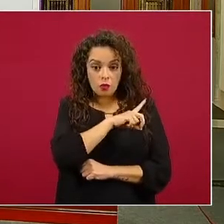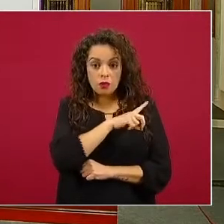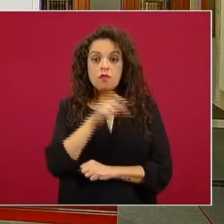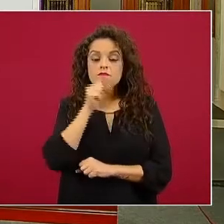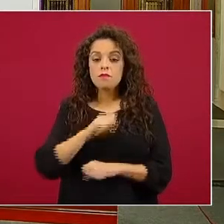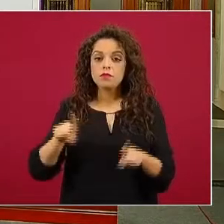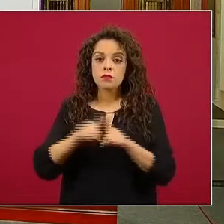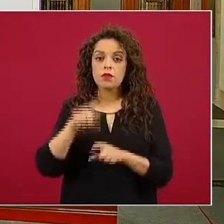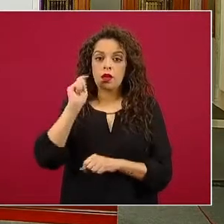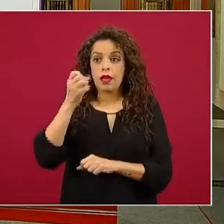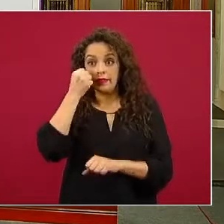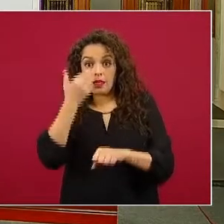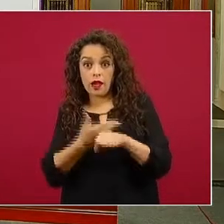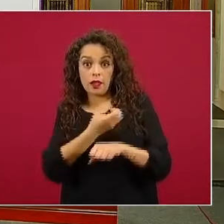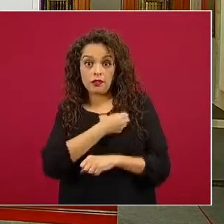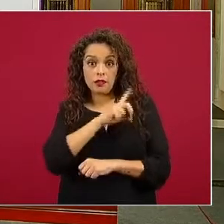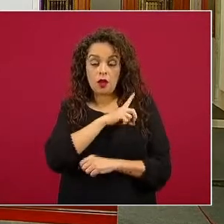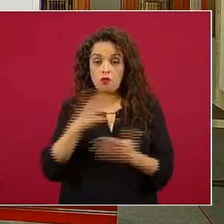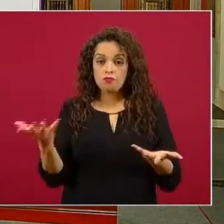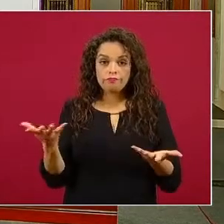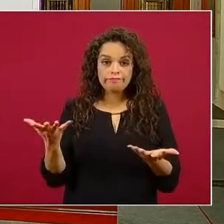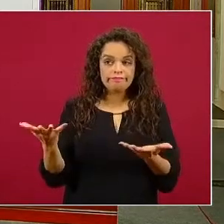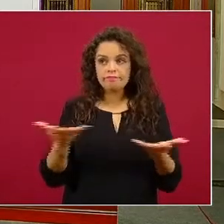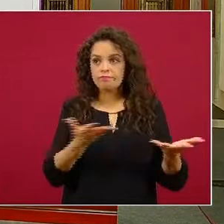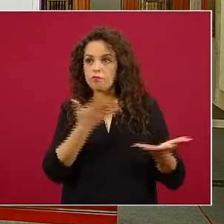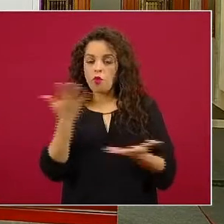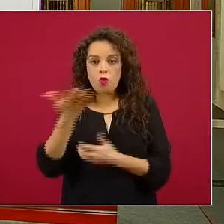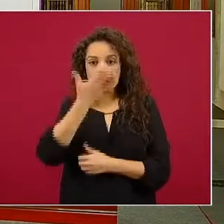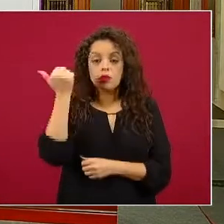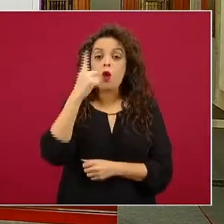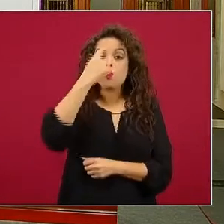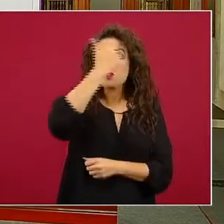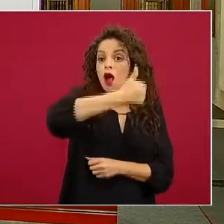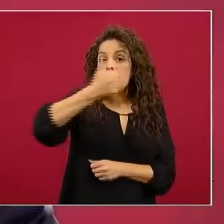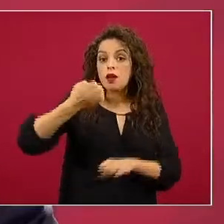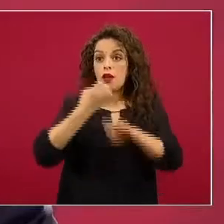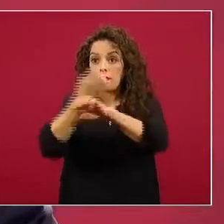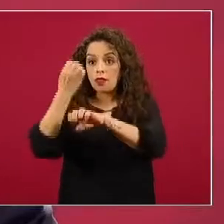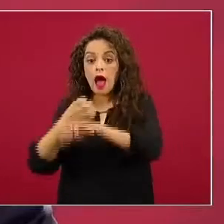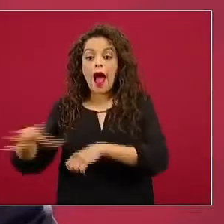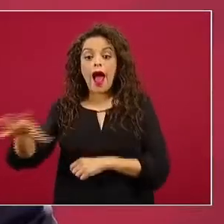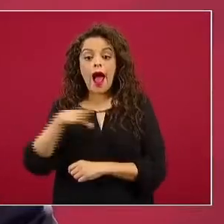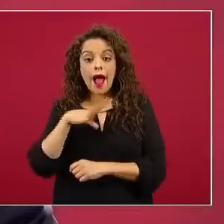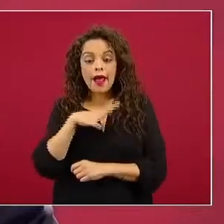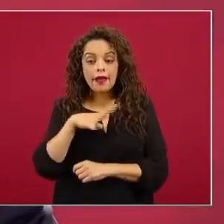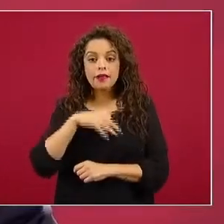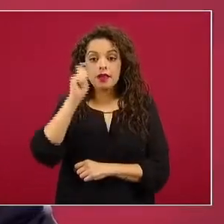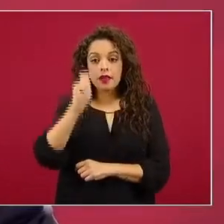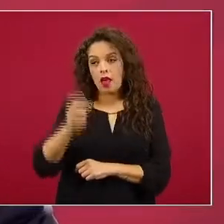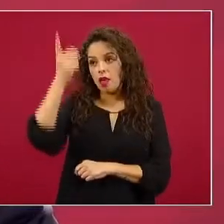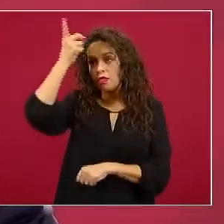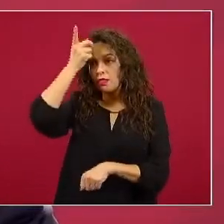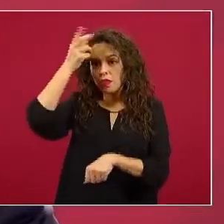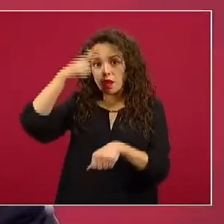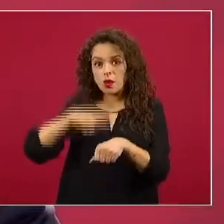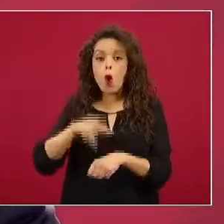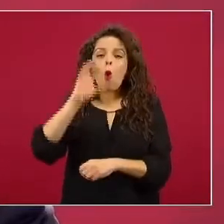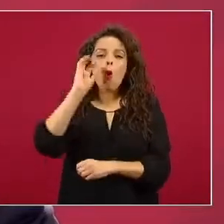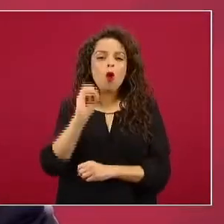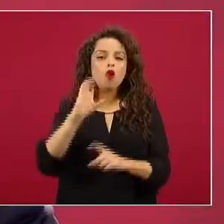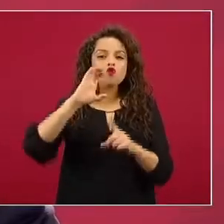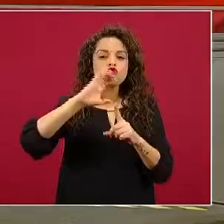Secretaría de Salud, y hay en cada entidad federativa, en cada estado, una dirección o